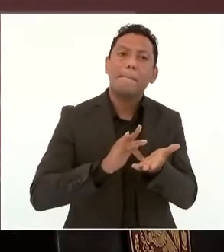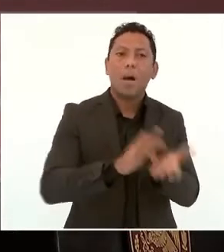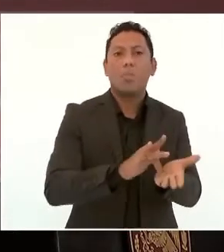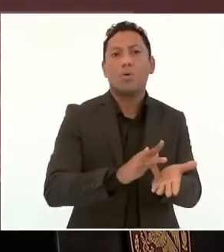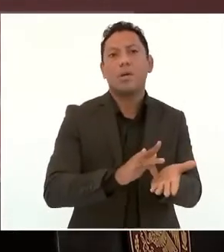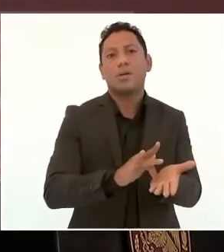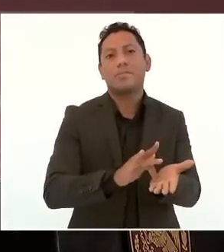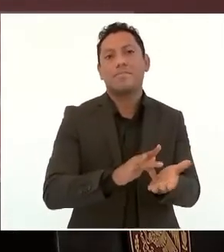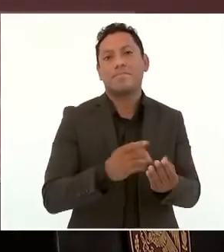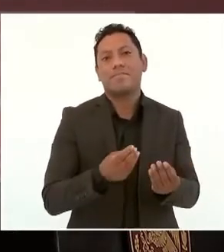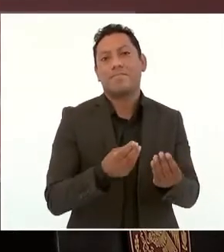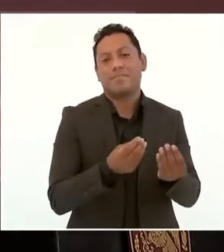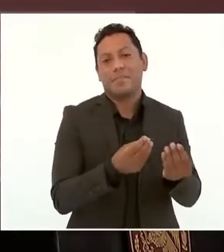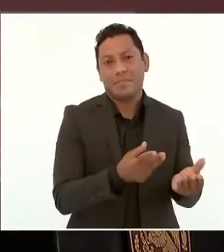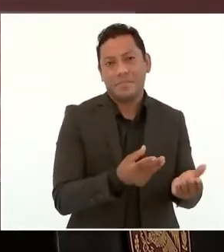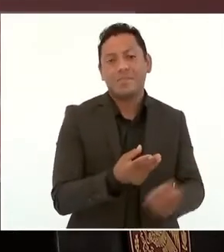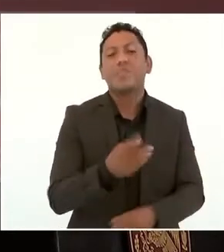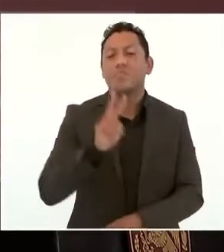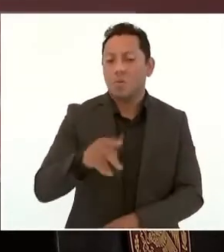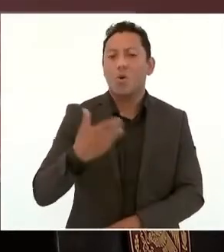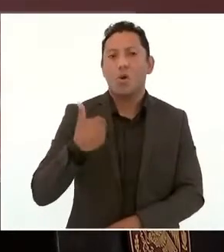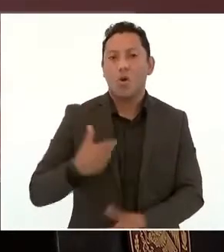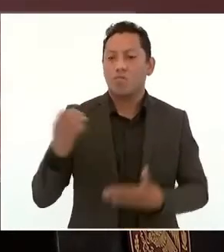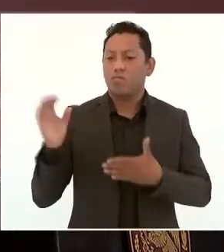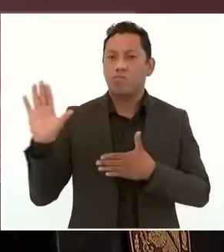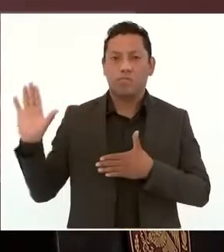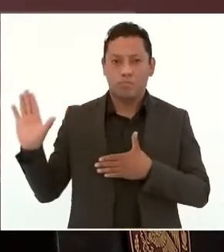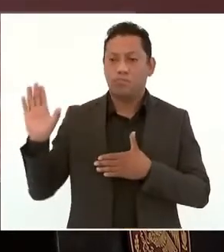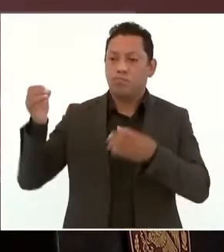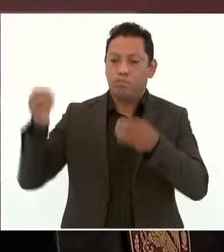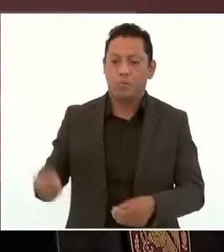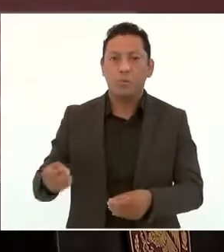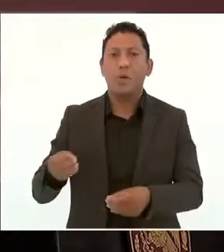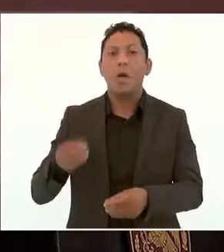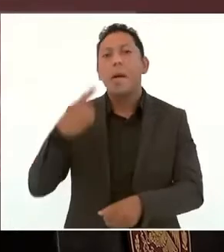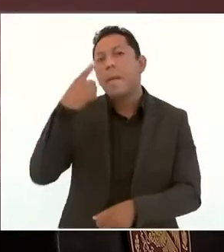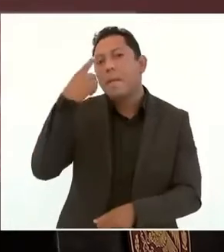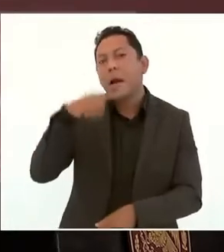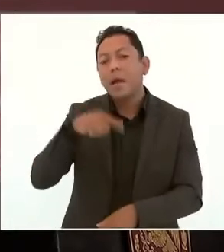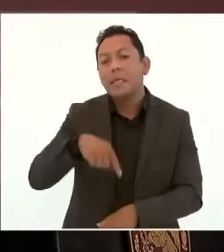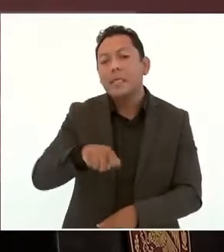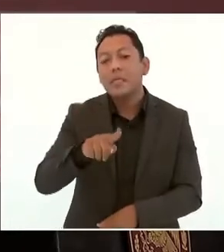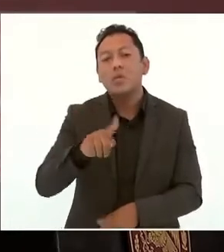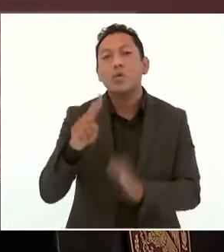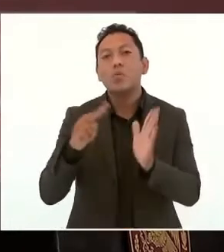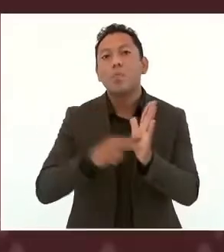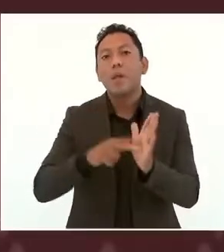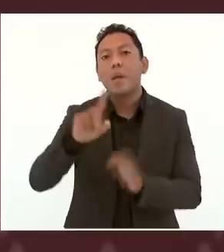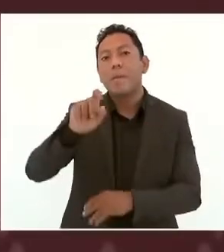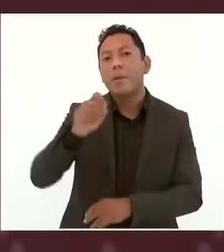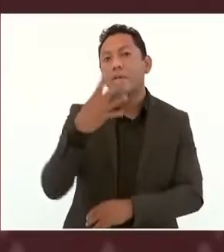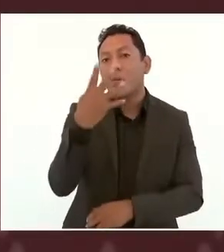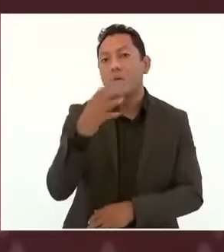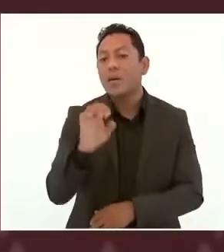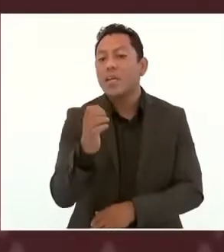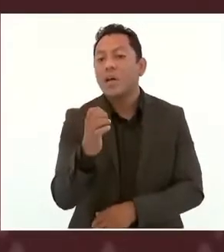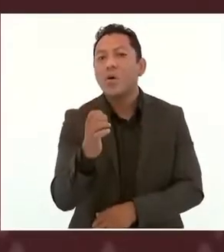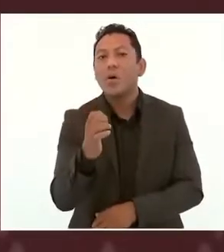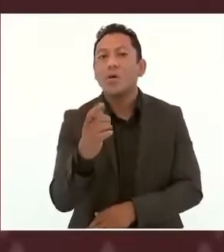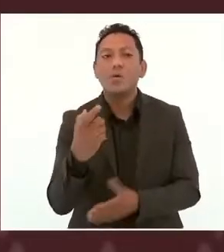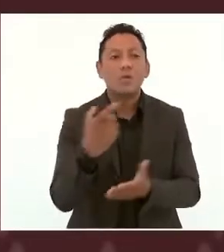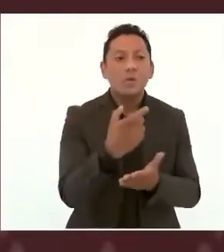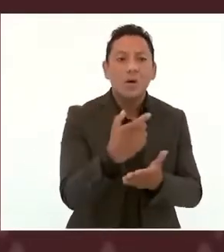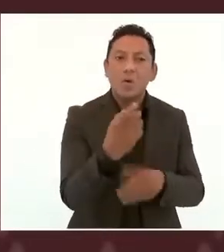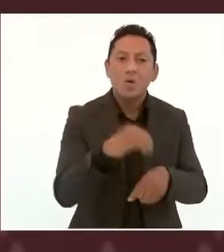reciben. Y he hecho el compromiso y lo vamos a cumplir que para enero del 24 va a ser el doble de